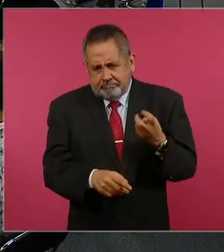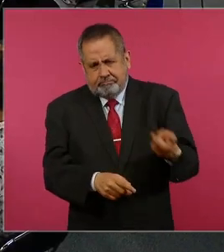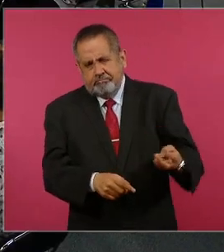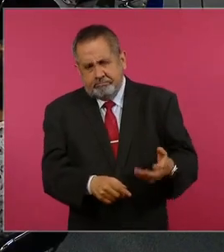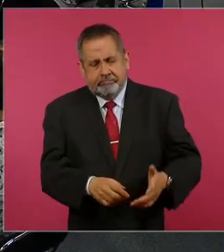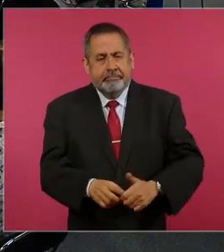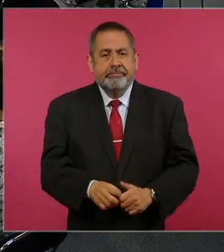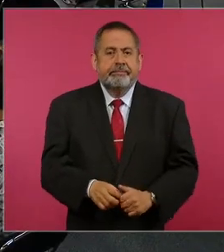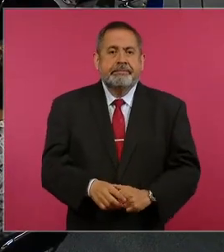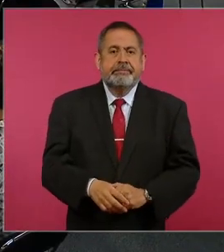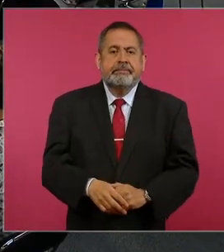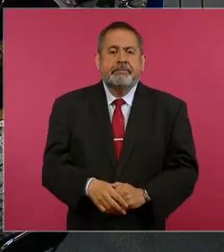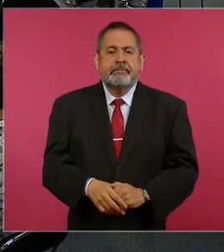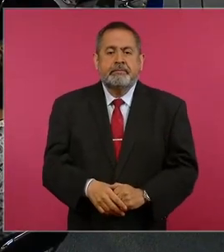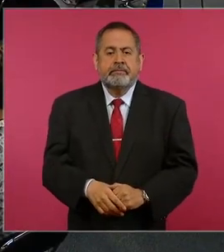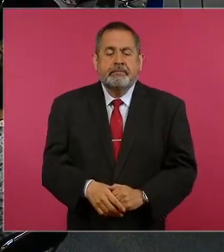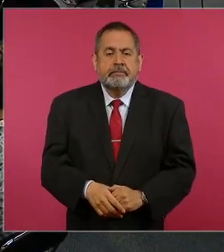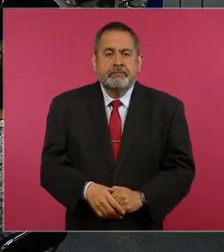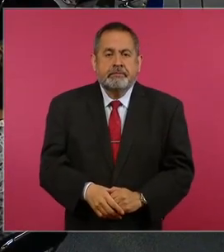Porque